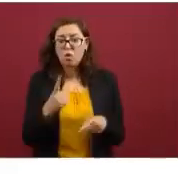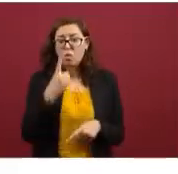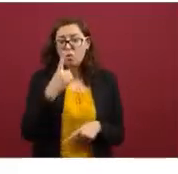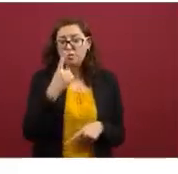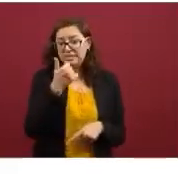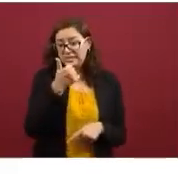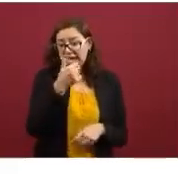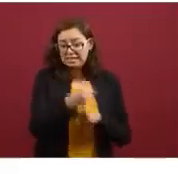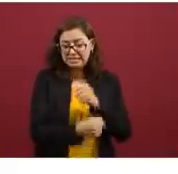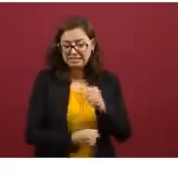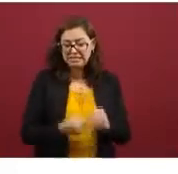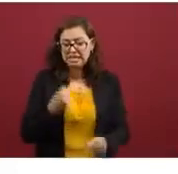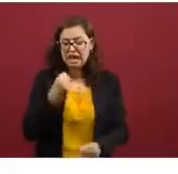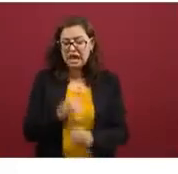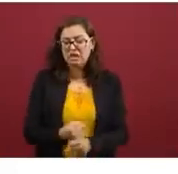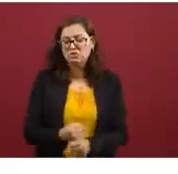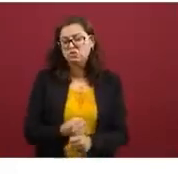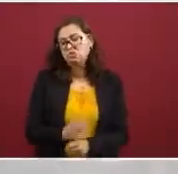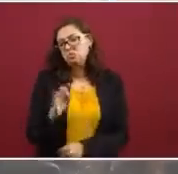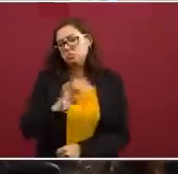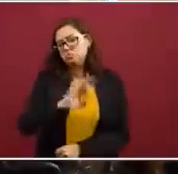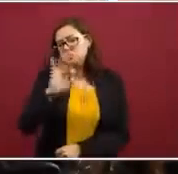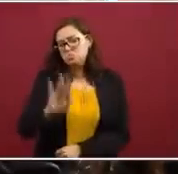a una tasa promedio de